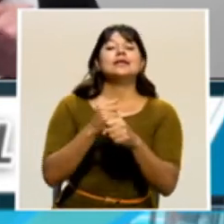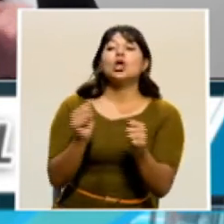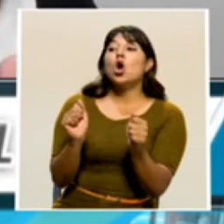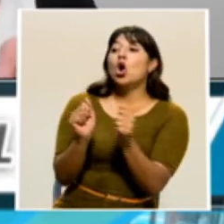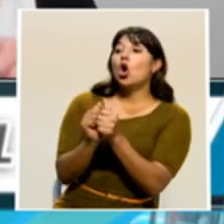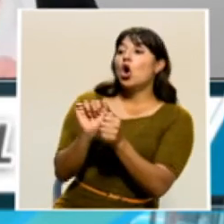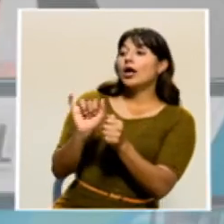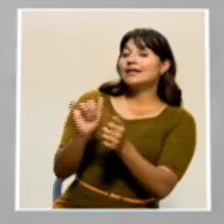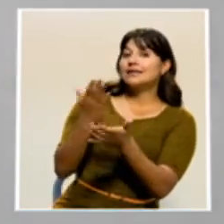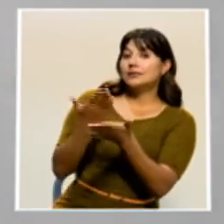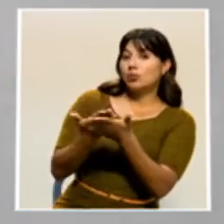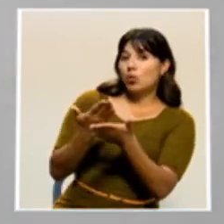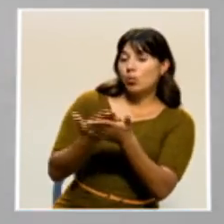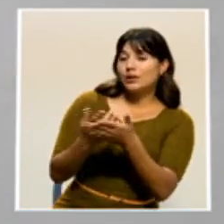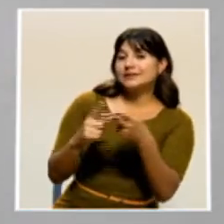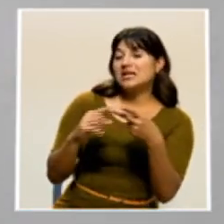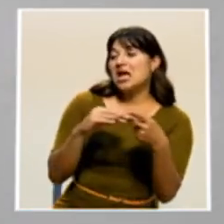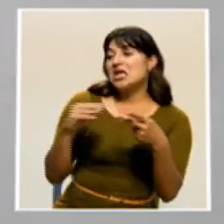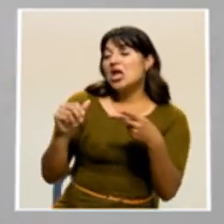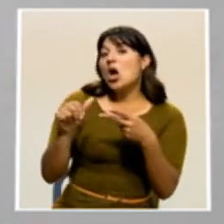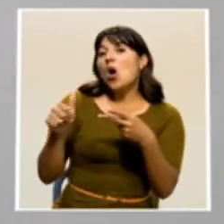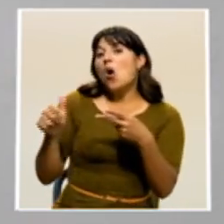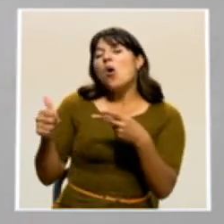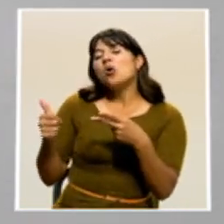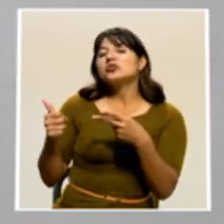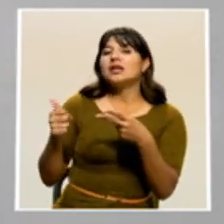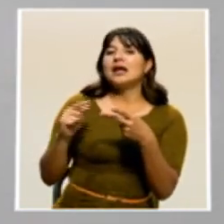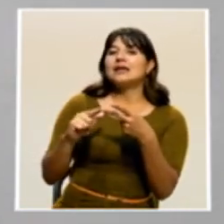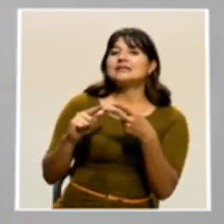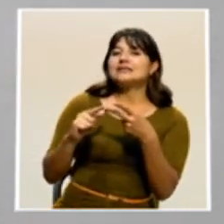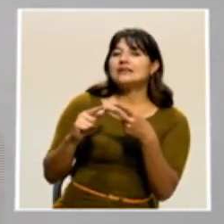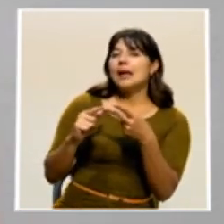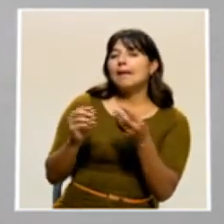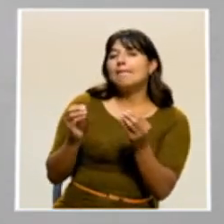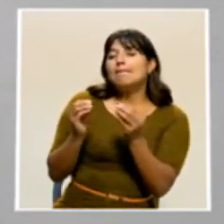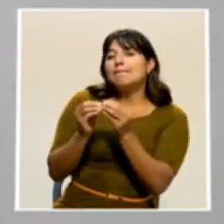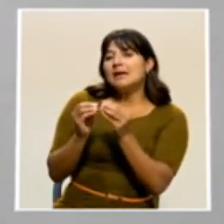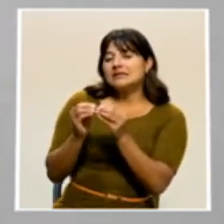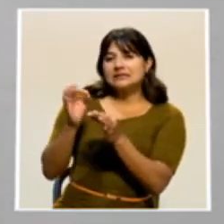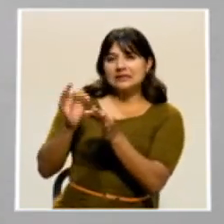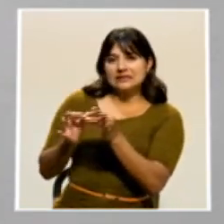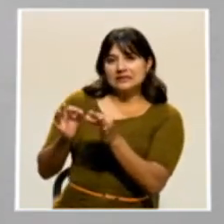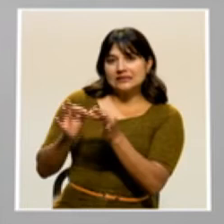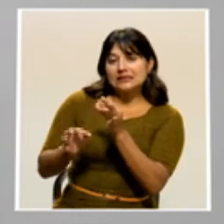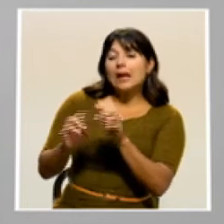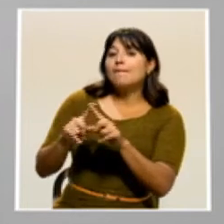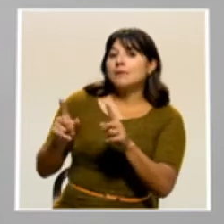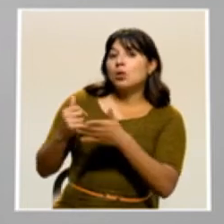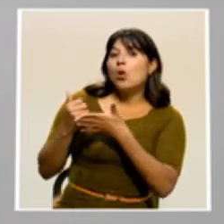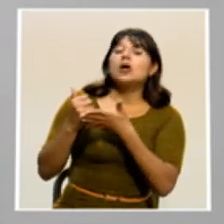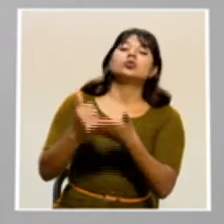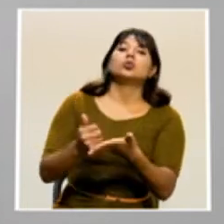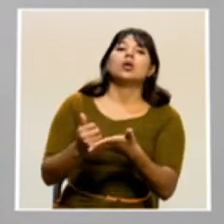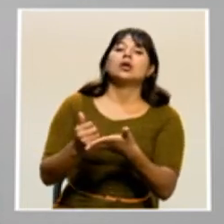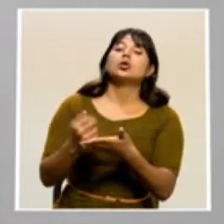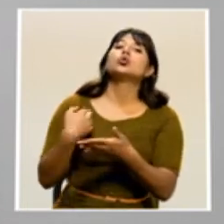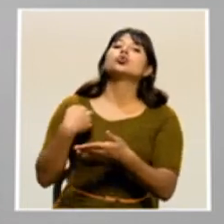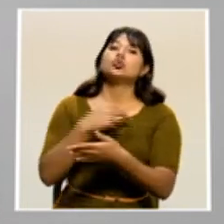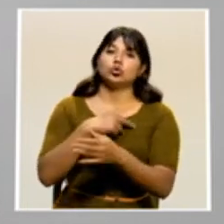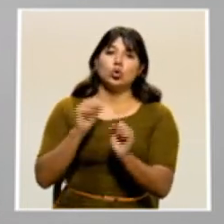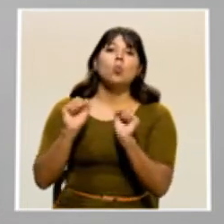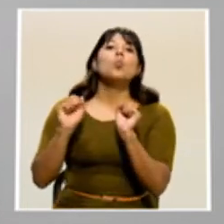medidas y algunas que se quedan ahí por fuera, que son menos estructurales, pero que abonan en positivo, podríamos